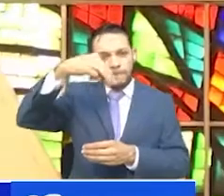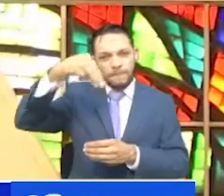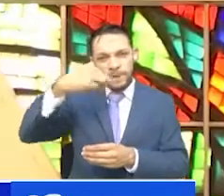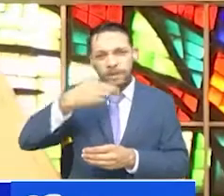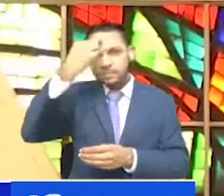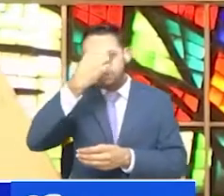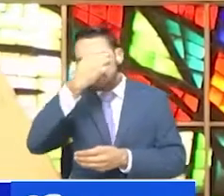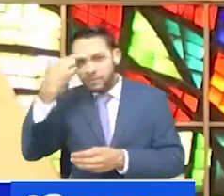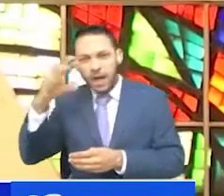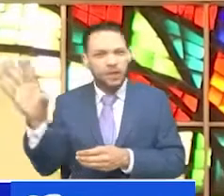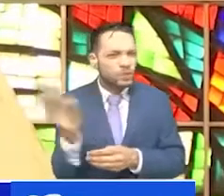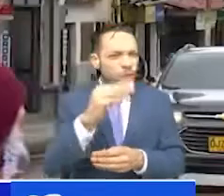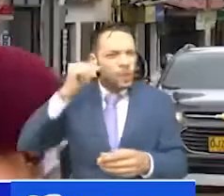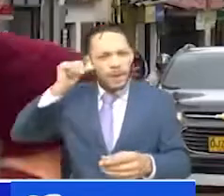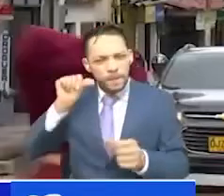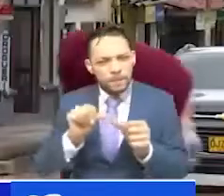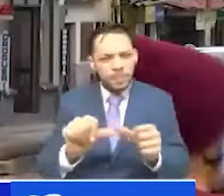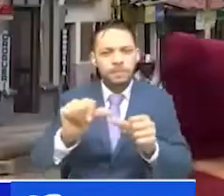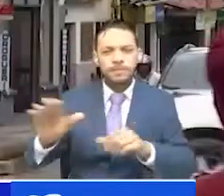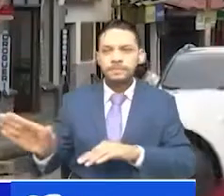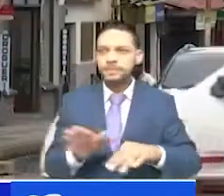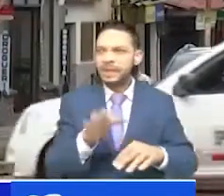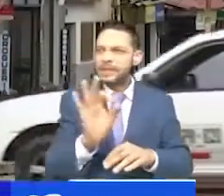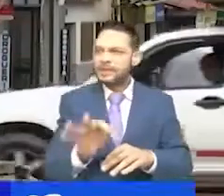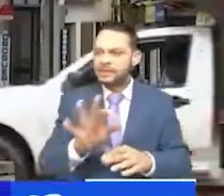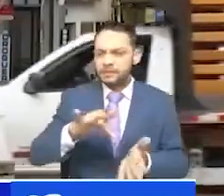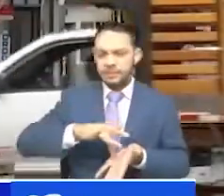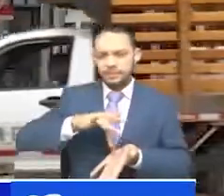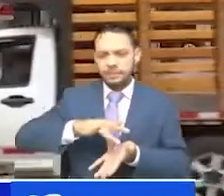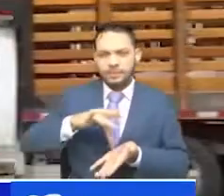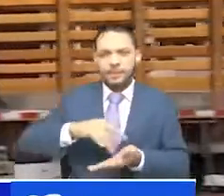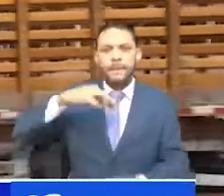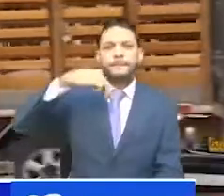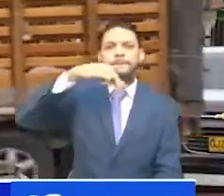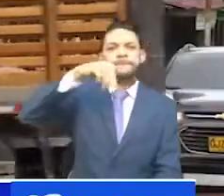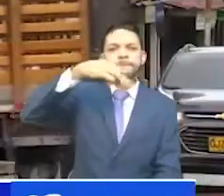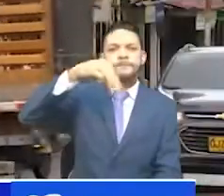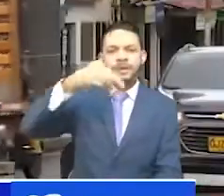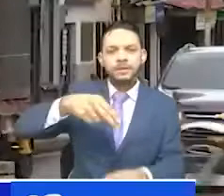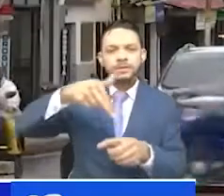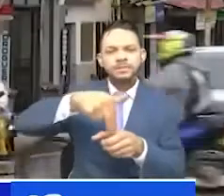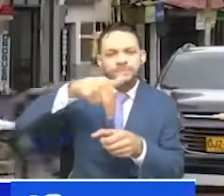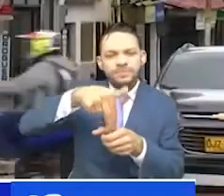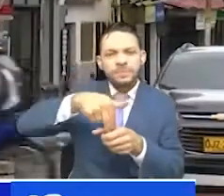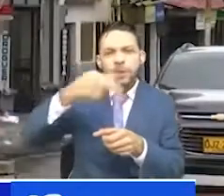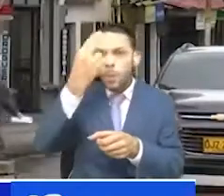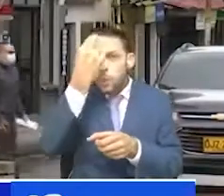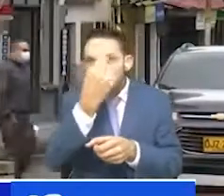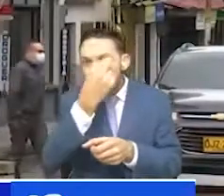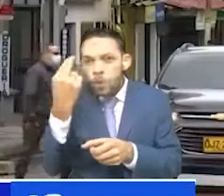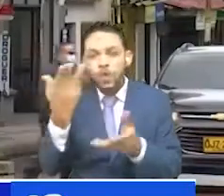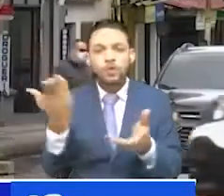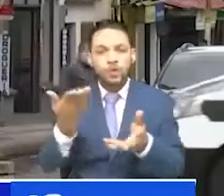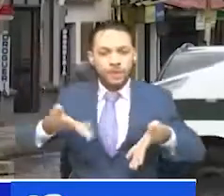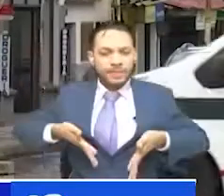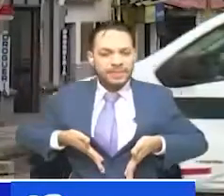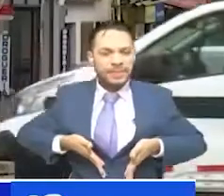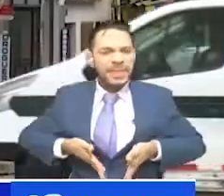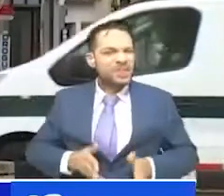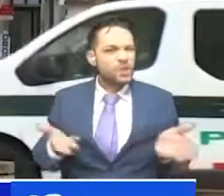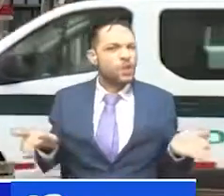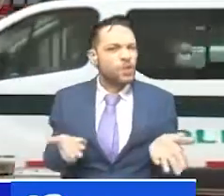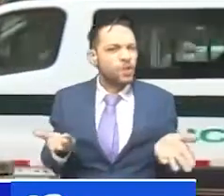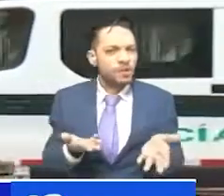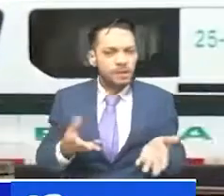para los fieles de todo el mundo. La cuaresma precisamente con el miércoles de ceniza, donde recordamos de dónde venimos, polvo eres y en polvo te has